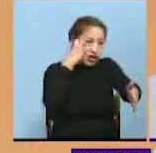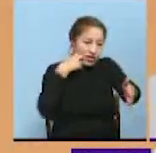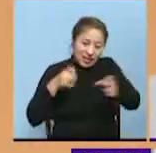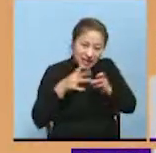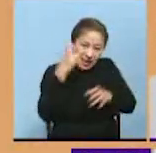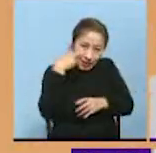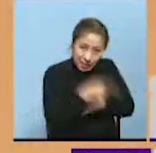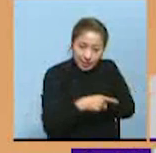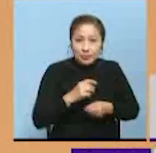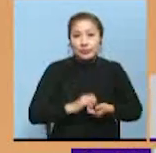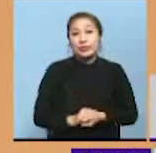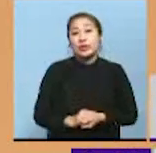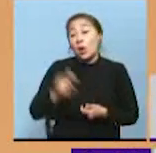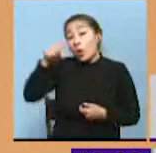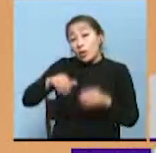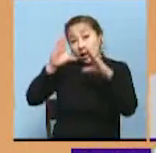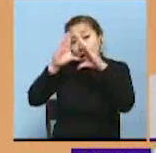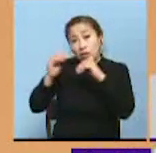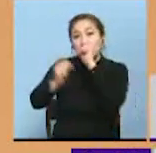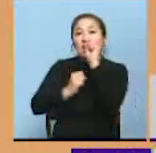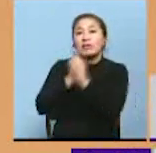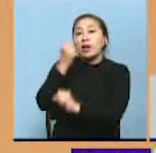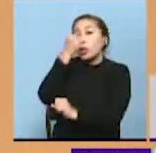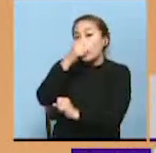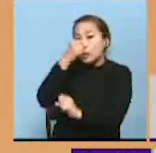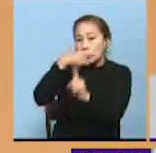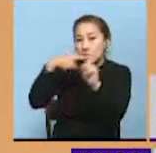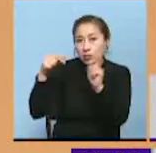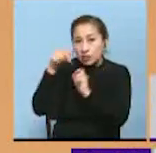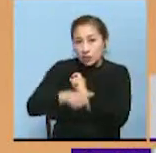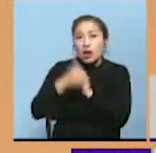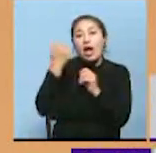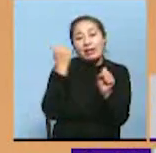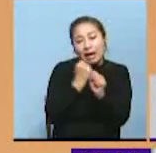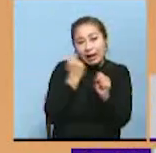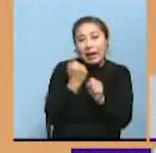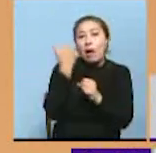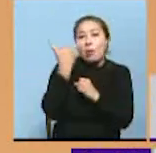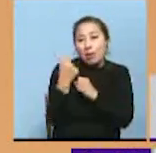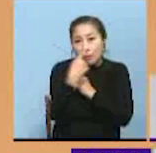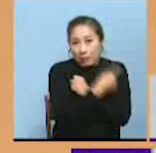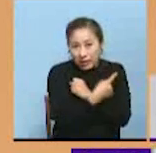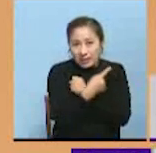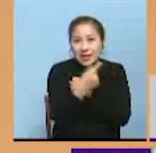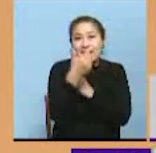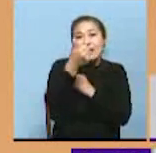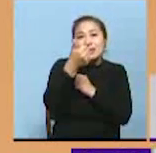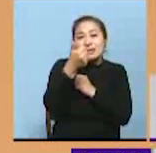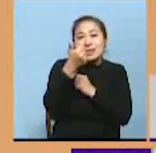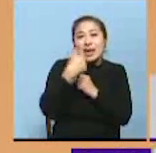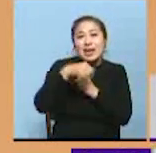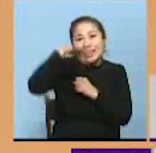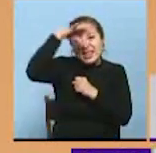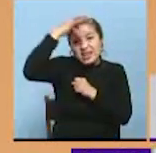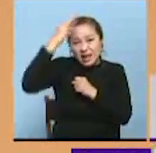es. Bueno, a partir de esta noche y hasta el domingo a mediodía vamos a tener actividades, van a ser 6 espectáculos en